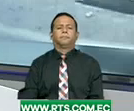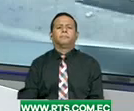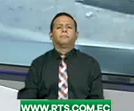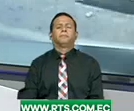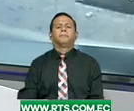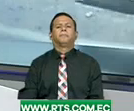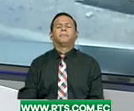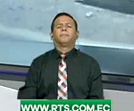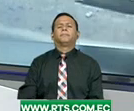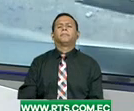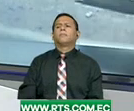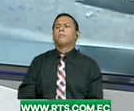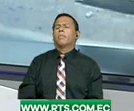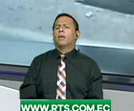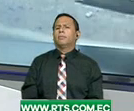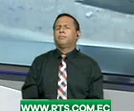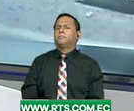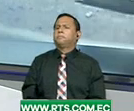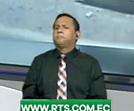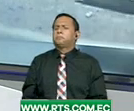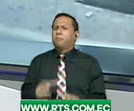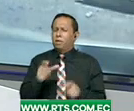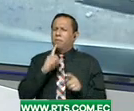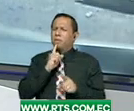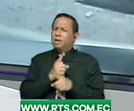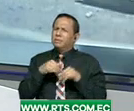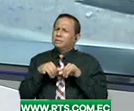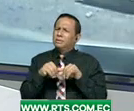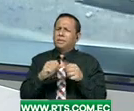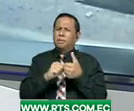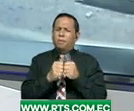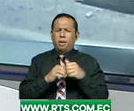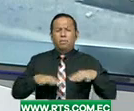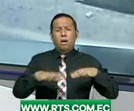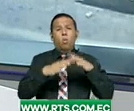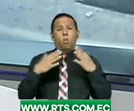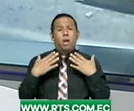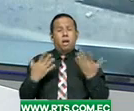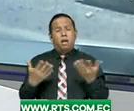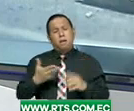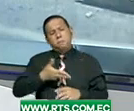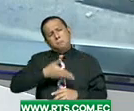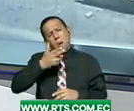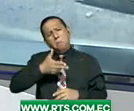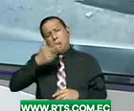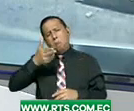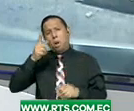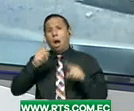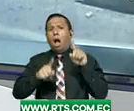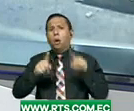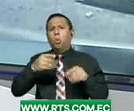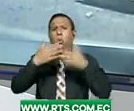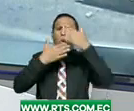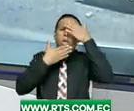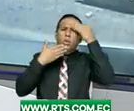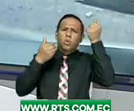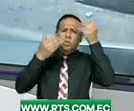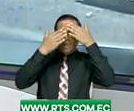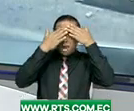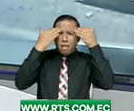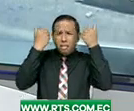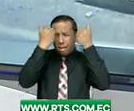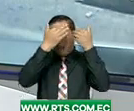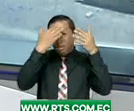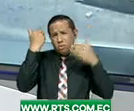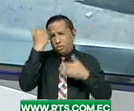Y los ataques violentos con víctimas colaterales no se detienen en Guayaquil. Uno de estos últimos hechos sangrientos se produjo en un